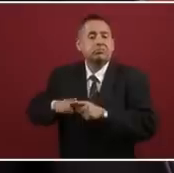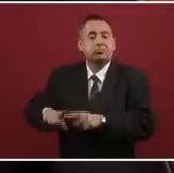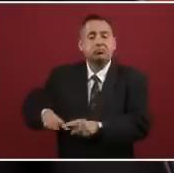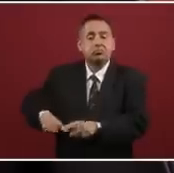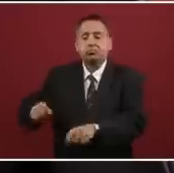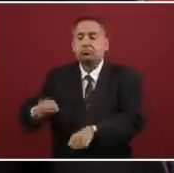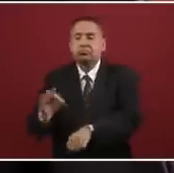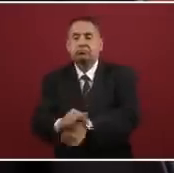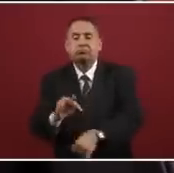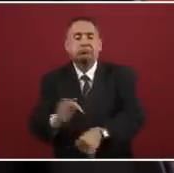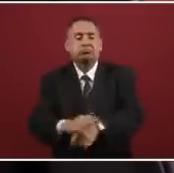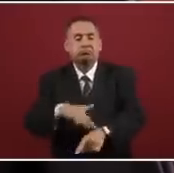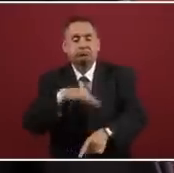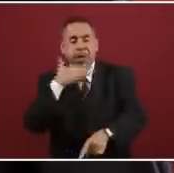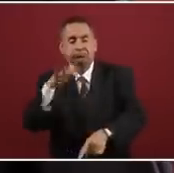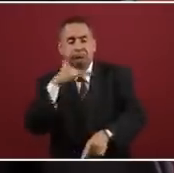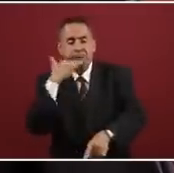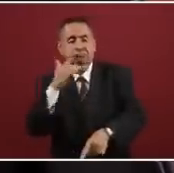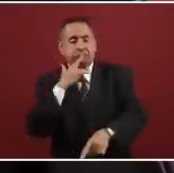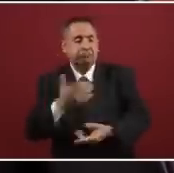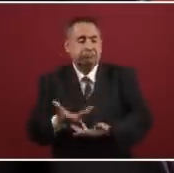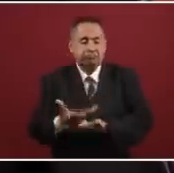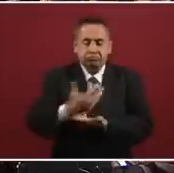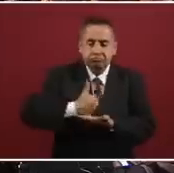y mediante la corrupción.